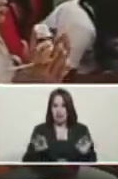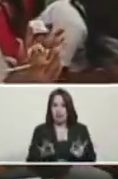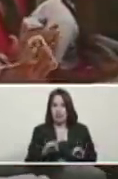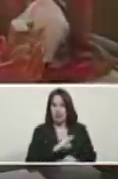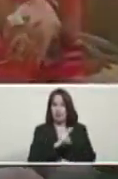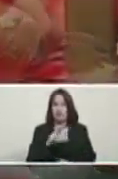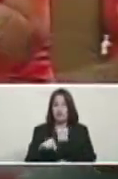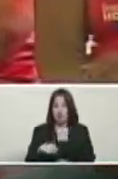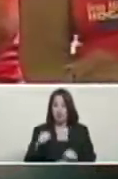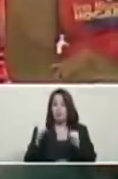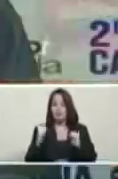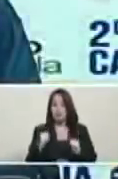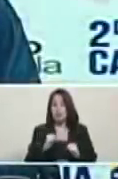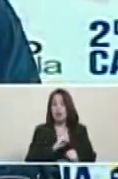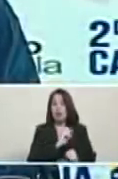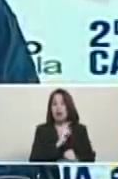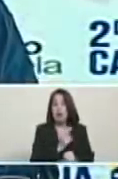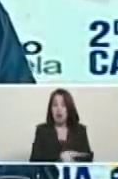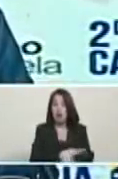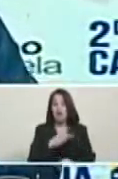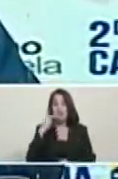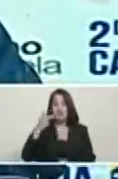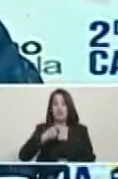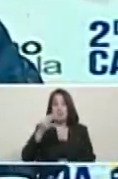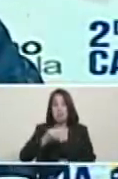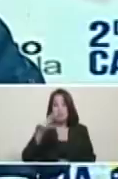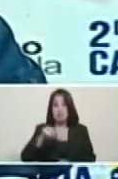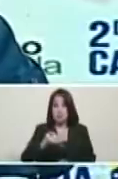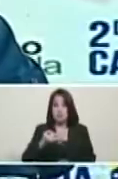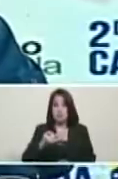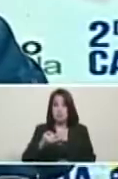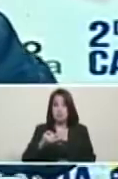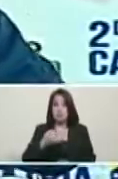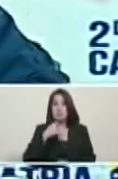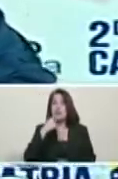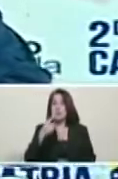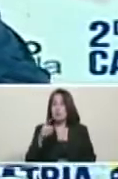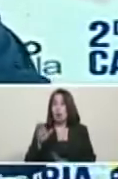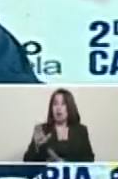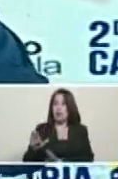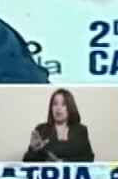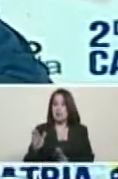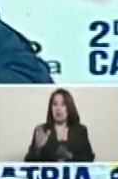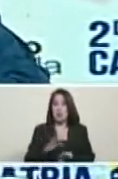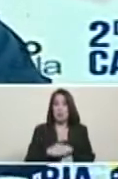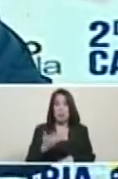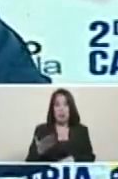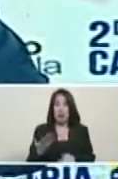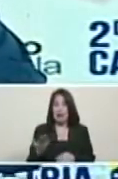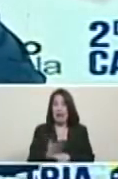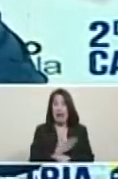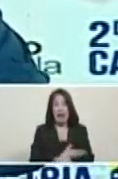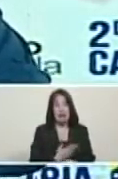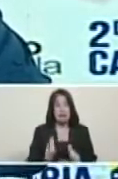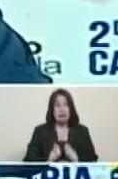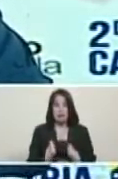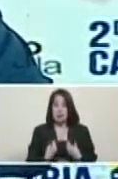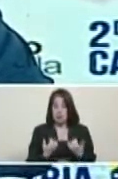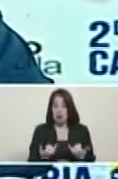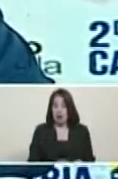de marketing. Cuando nosotros decimos que una cosa es así, es porque la estamos viviendo.